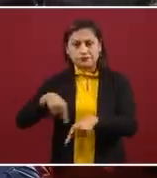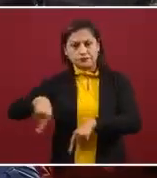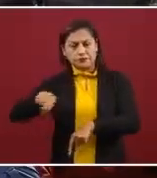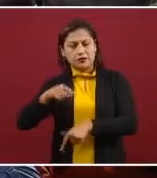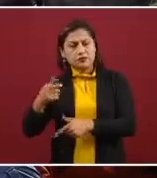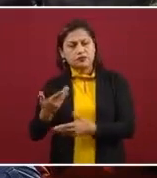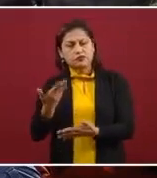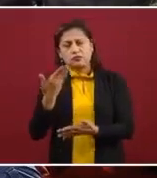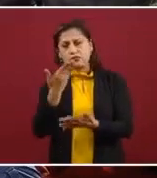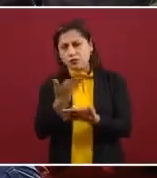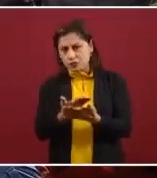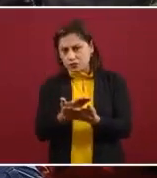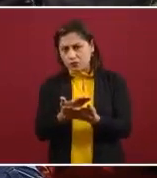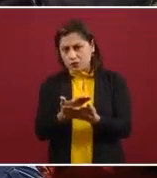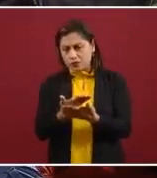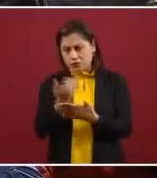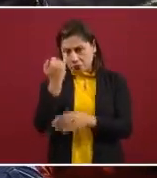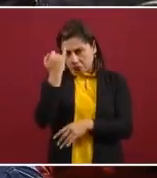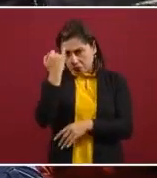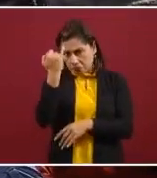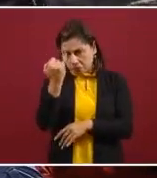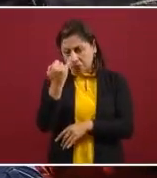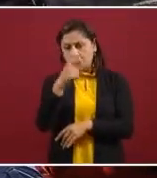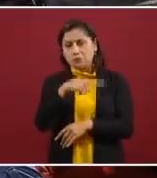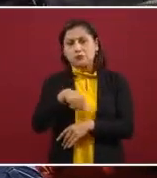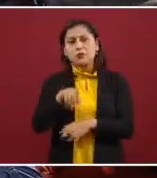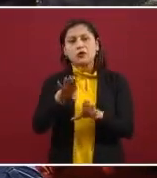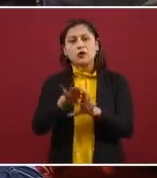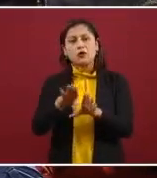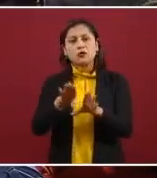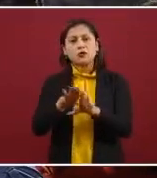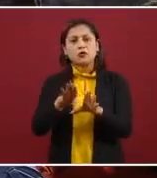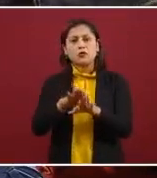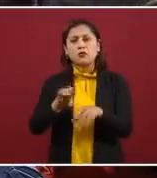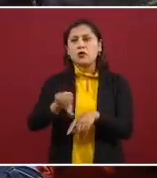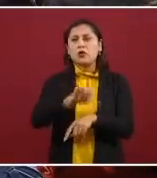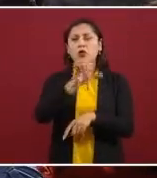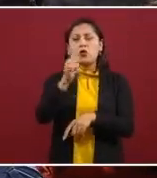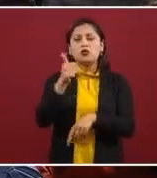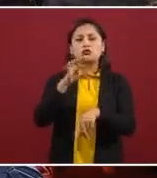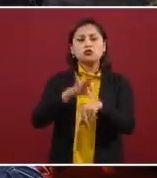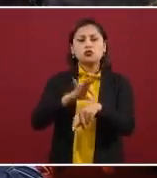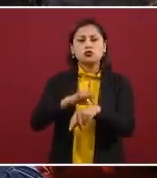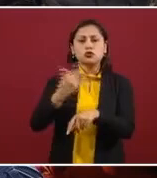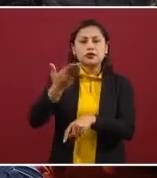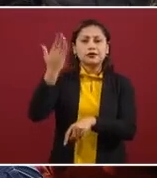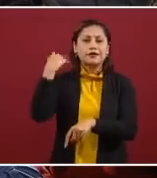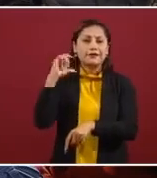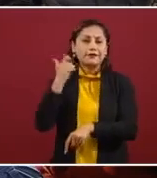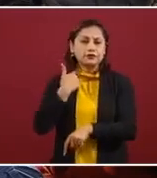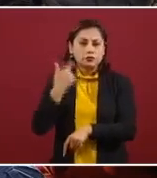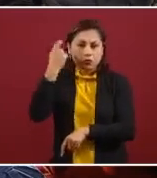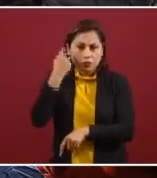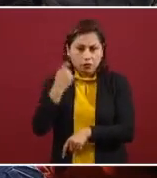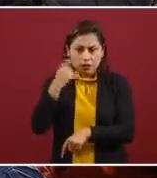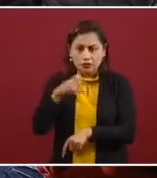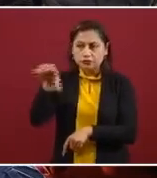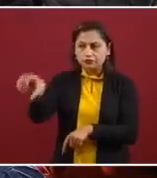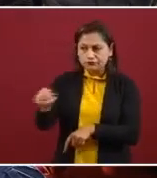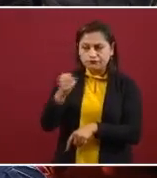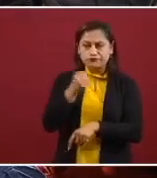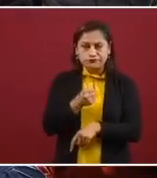hay por qué ir a recuperar a los médicos jubilados, que no hay que ir a